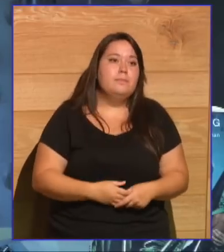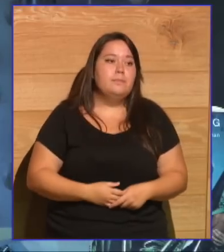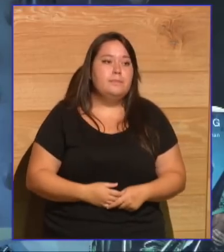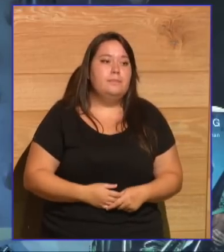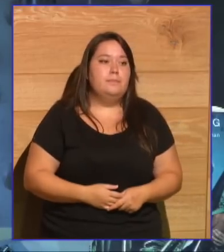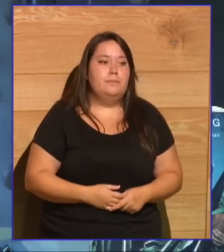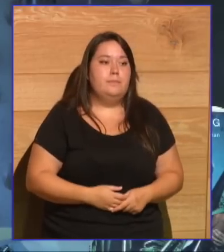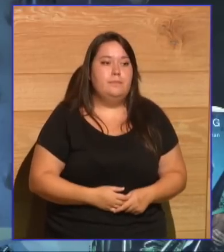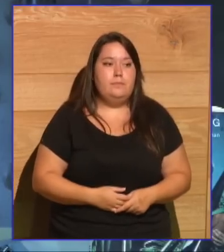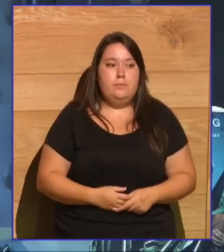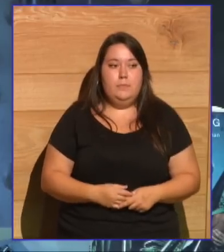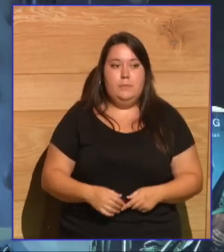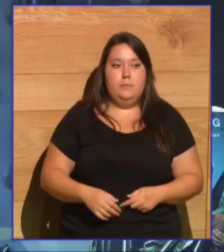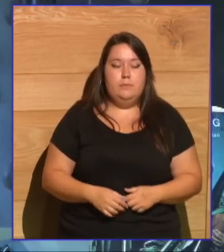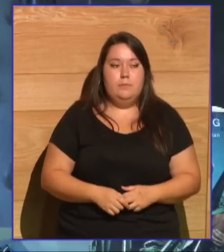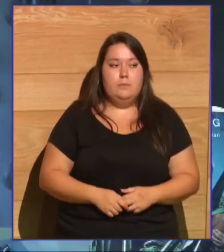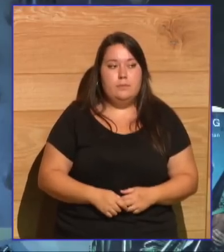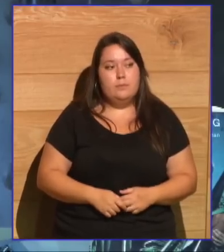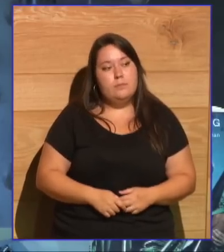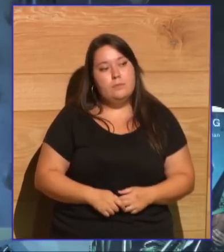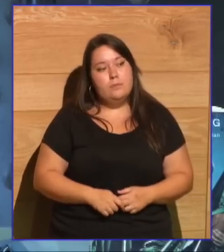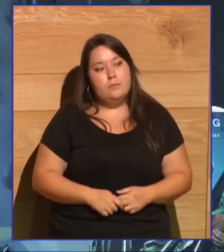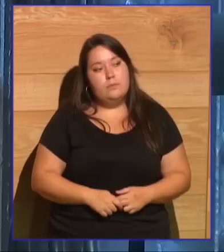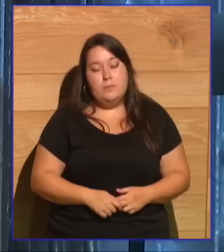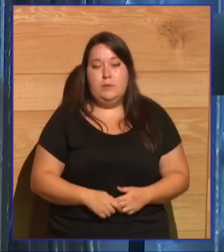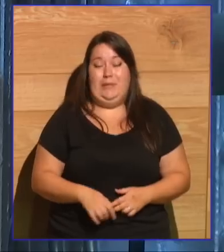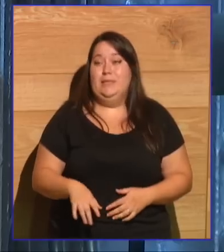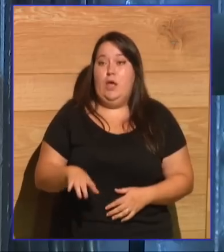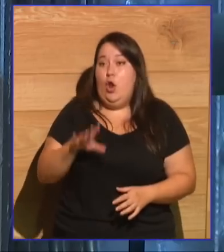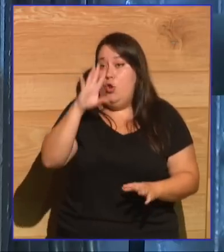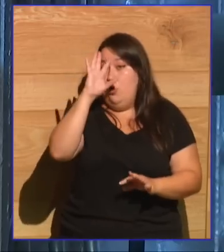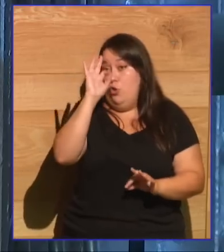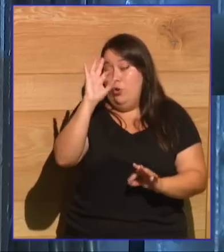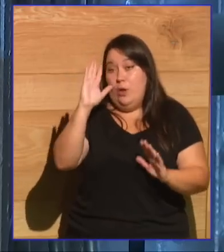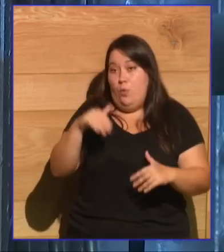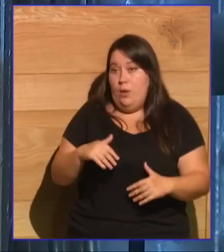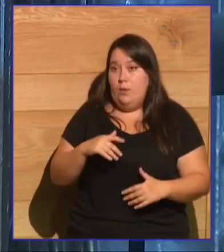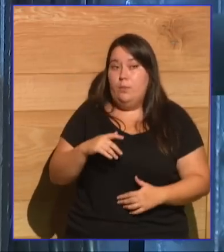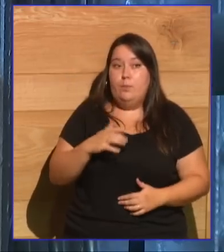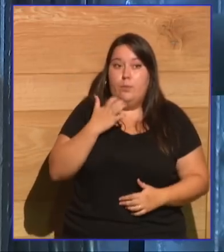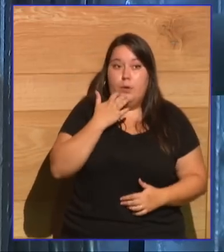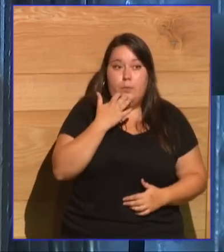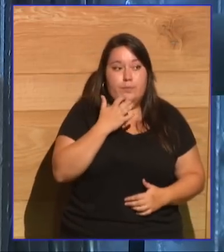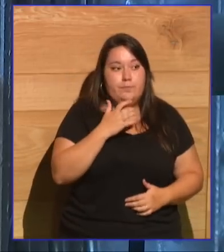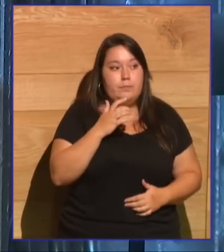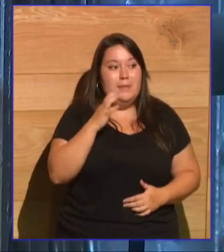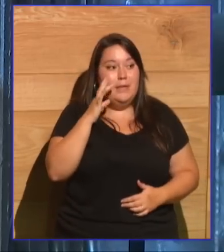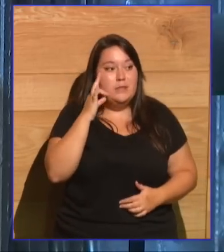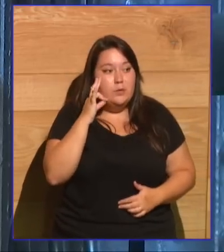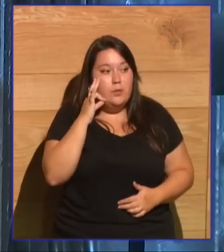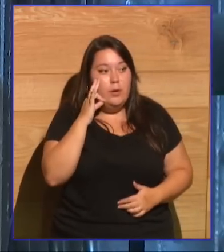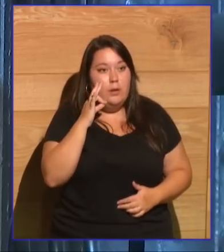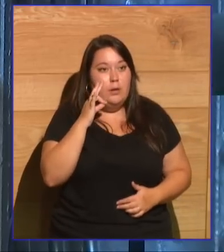floja de spielberg aprendes 12 cosas eso es que es por lo que no tiene mucho sentido que una señora como pauline kael vea